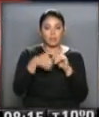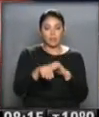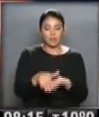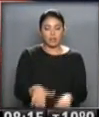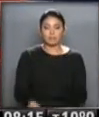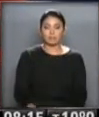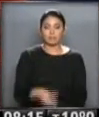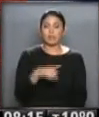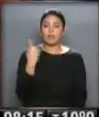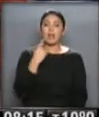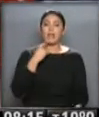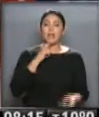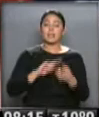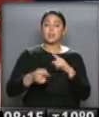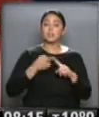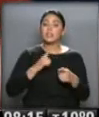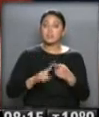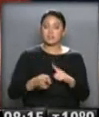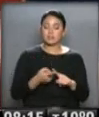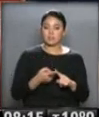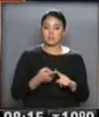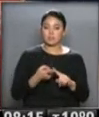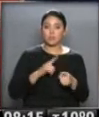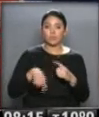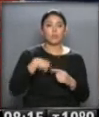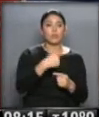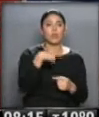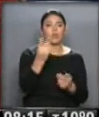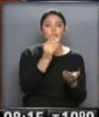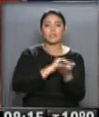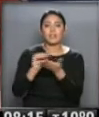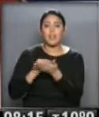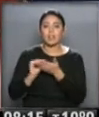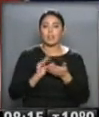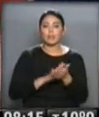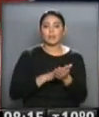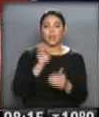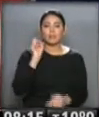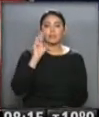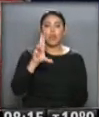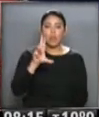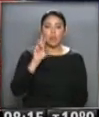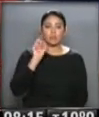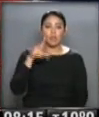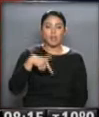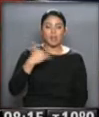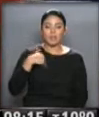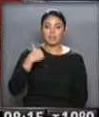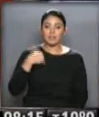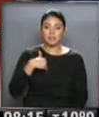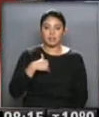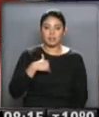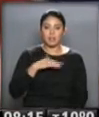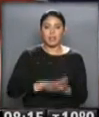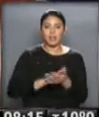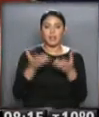Discutir. Un poco con los senadores, el rol de la Argentina en